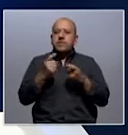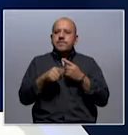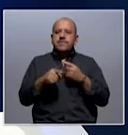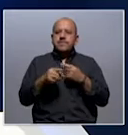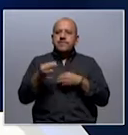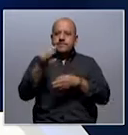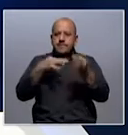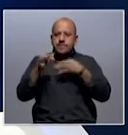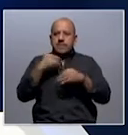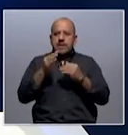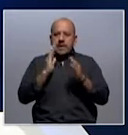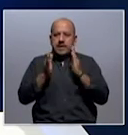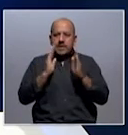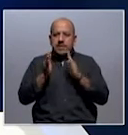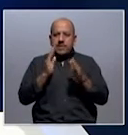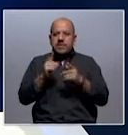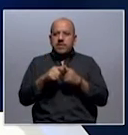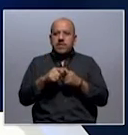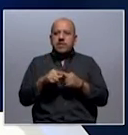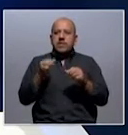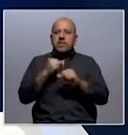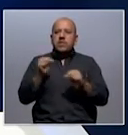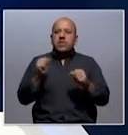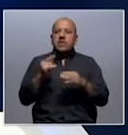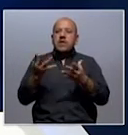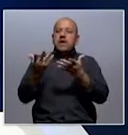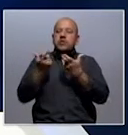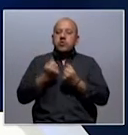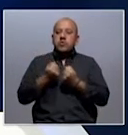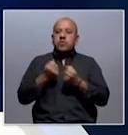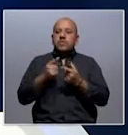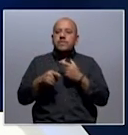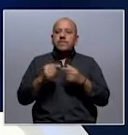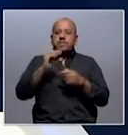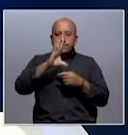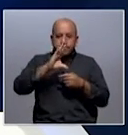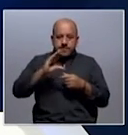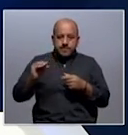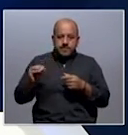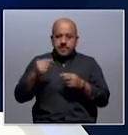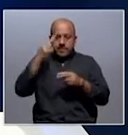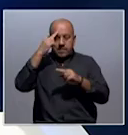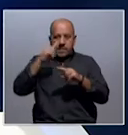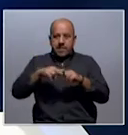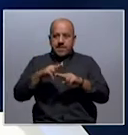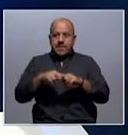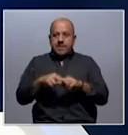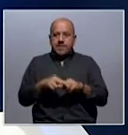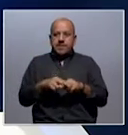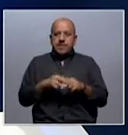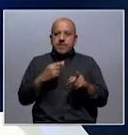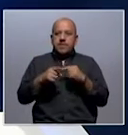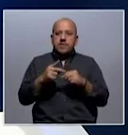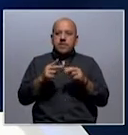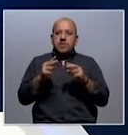que ya explicaba del tratamiento del efecto concreto para demás también para que ayude a reducir las enfermedades que vienen del lado